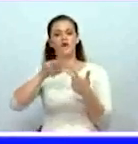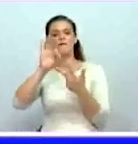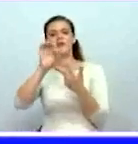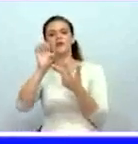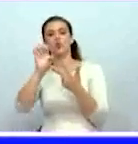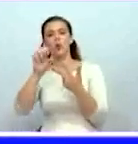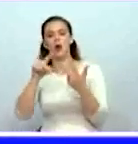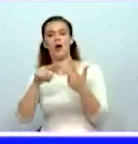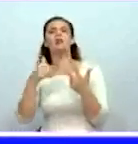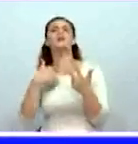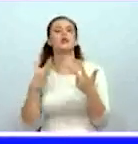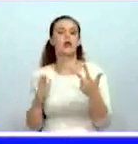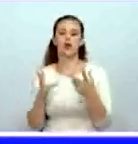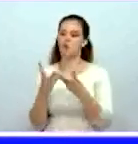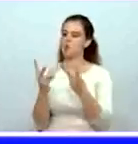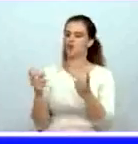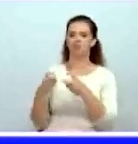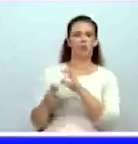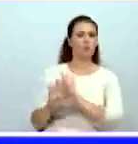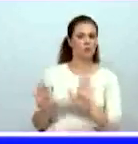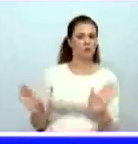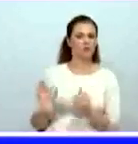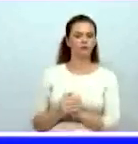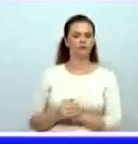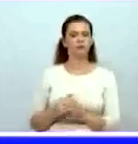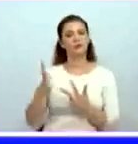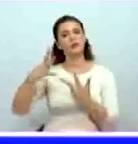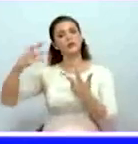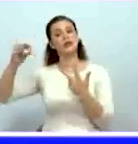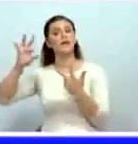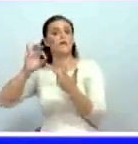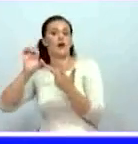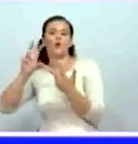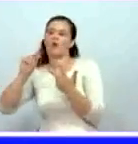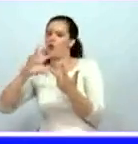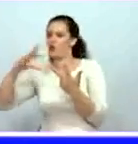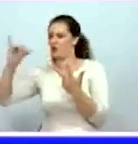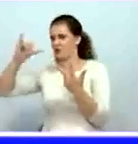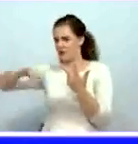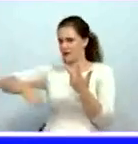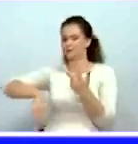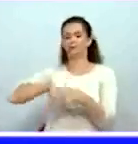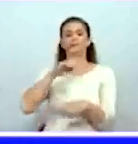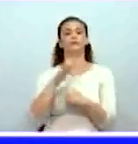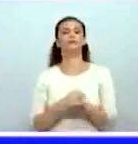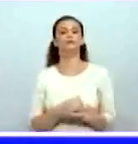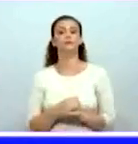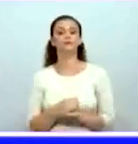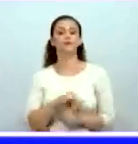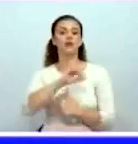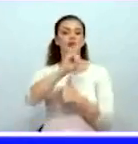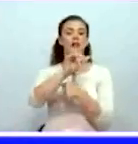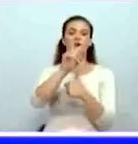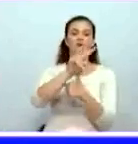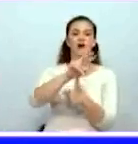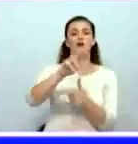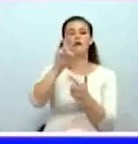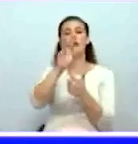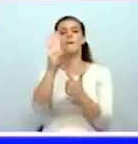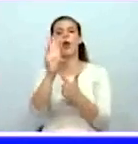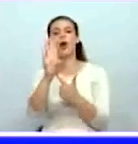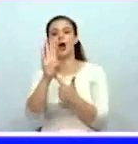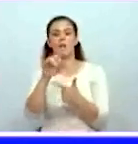Escobar, tiene. Problema resuelto. Aunque se vaya Fidel. ¿Qué dijo que no se iba a ir? Jeffrey Valverde, Ricardo